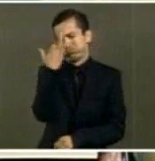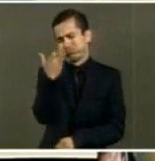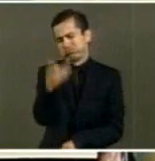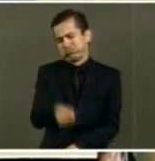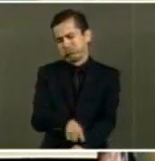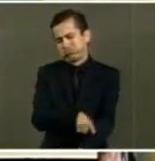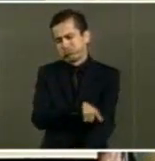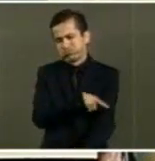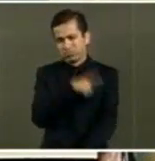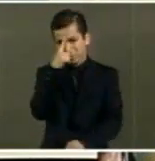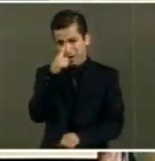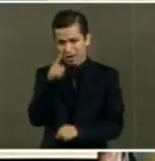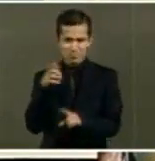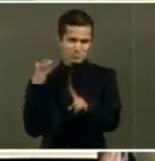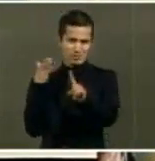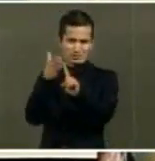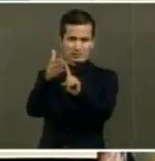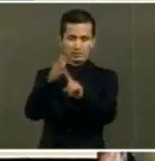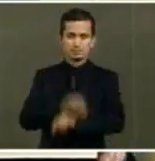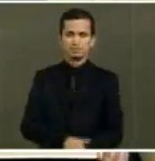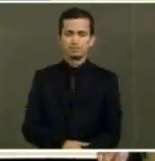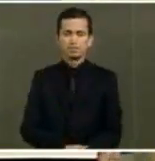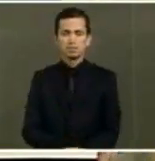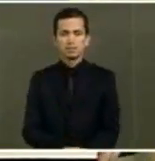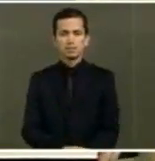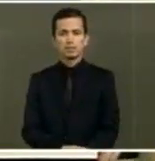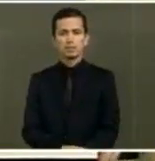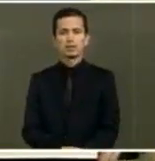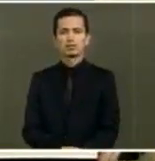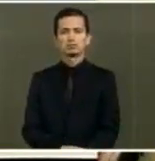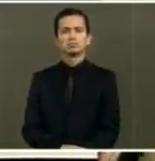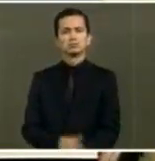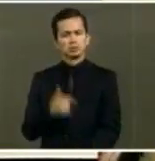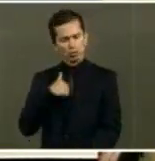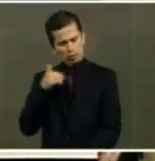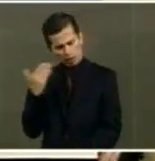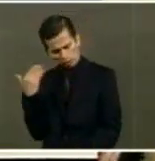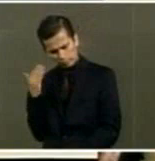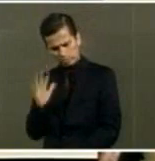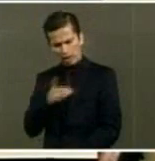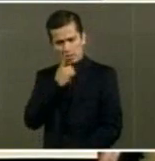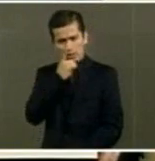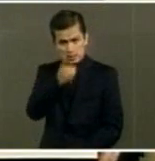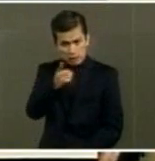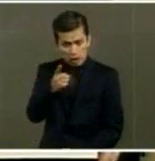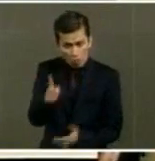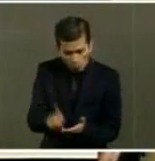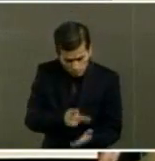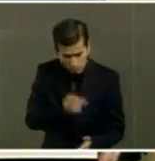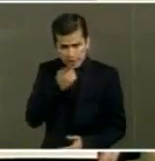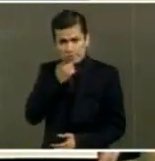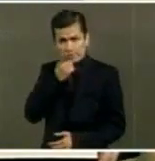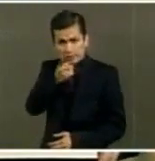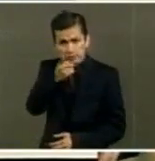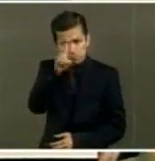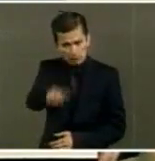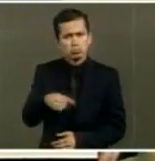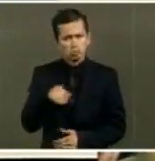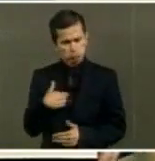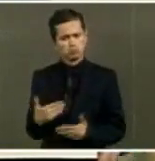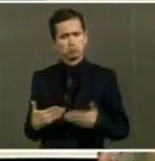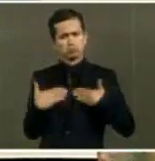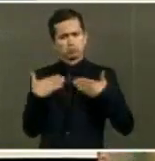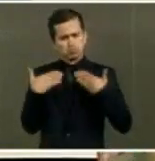deseados. He manifestado, y reitero ahora, mi franca disposición para